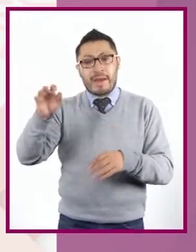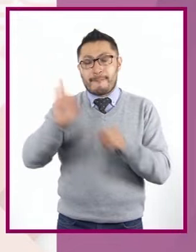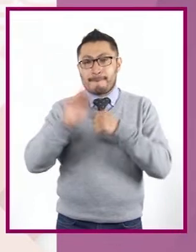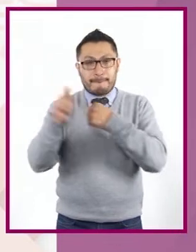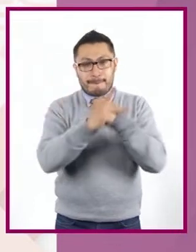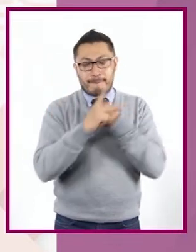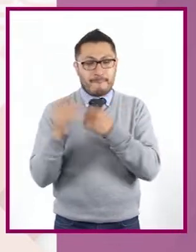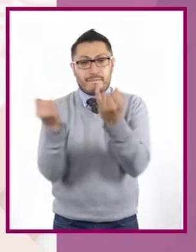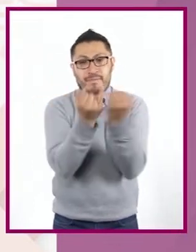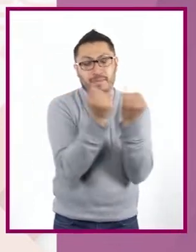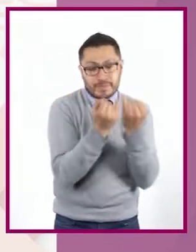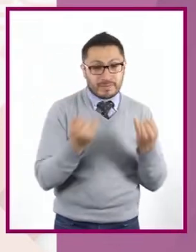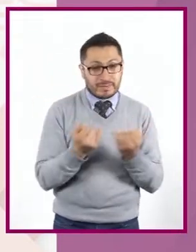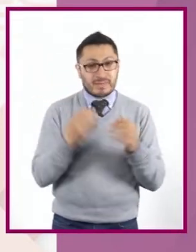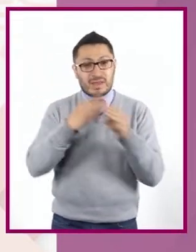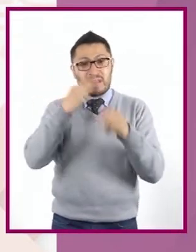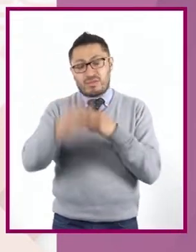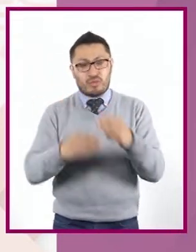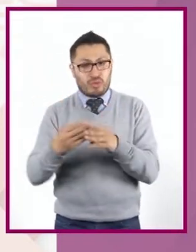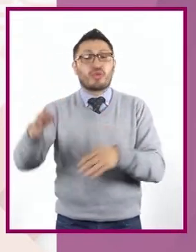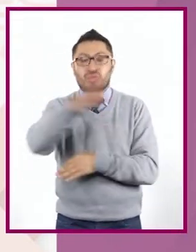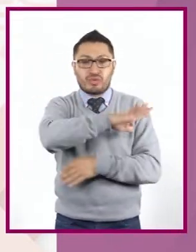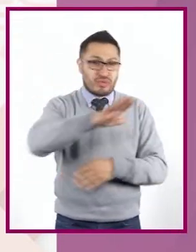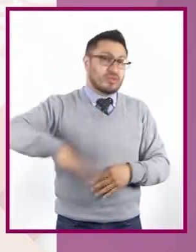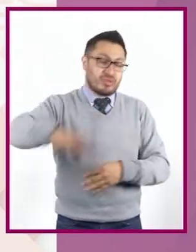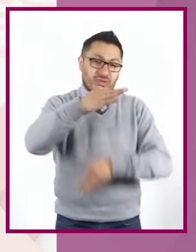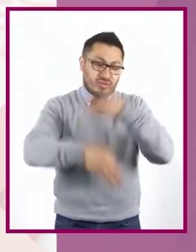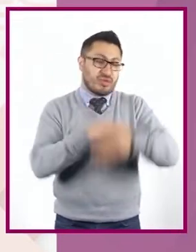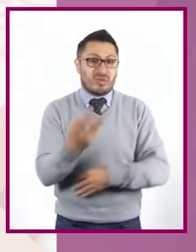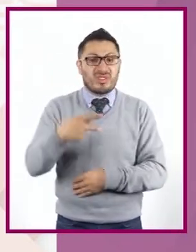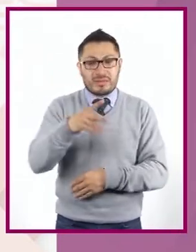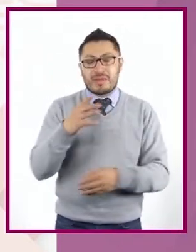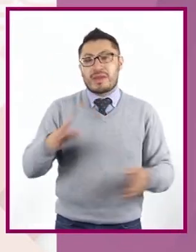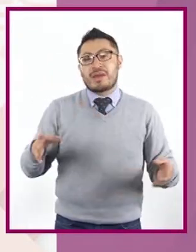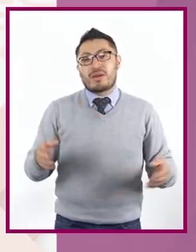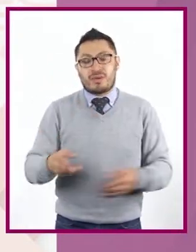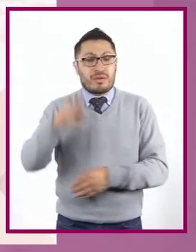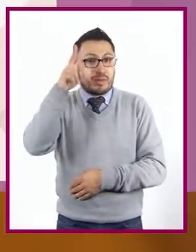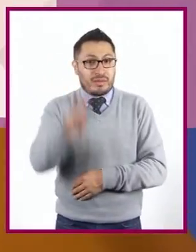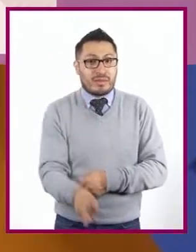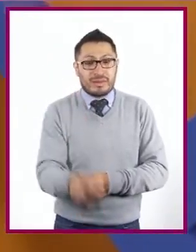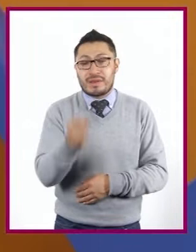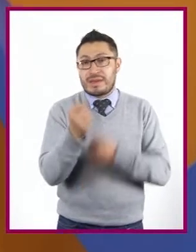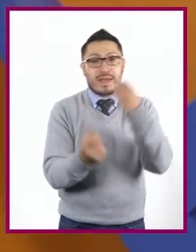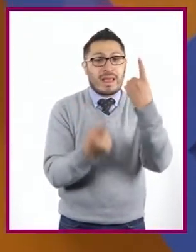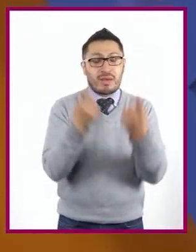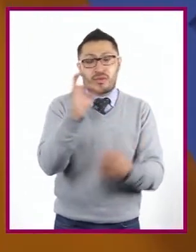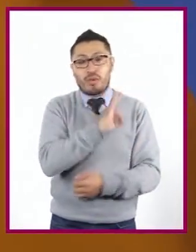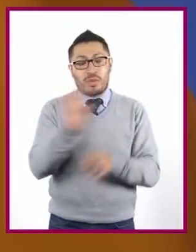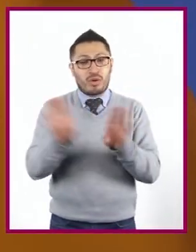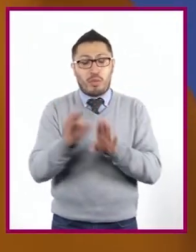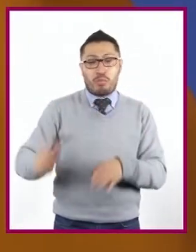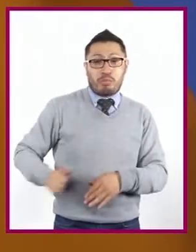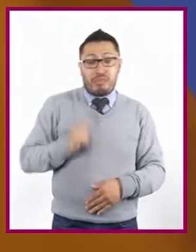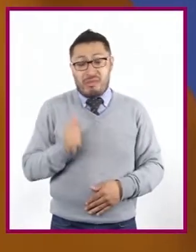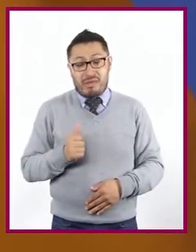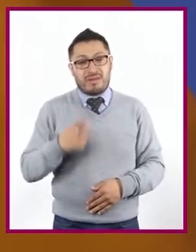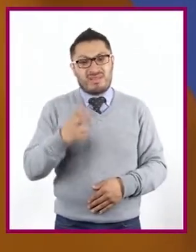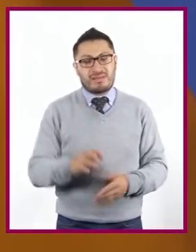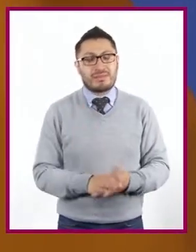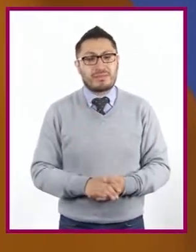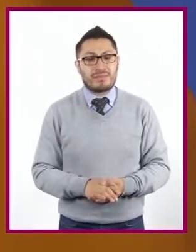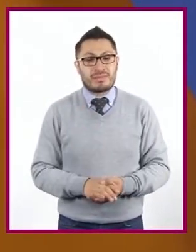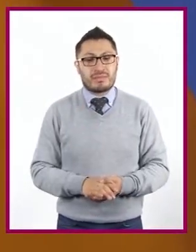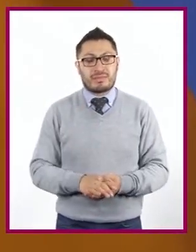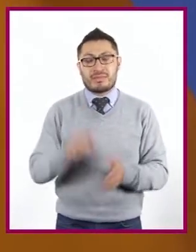todos, pero en la práctica alguno puede aprovecharse, reconoce el jurista. Si leemos con cuidado,